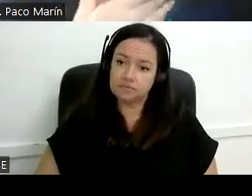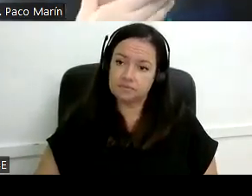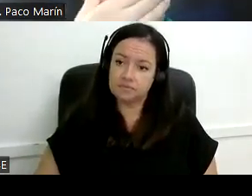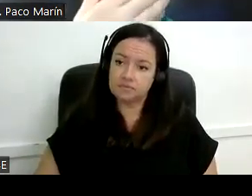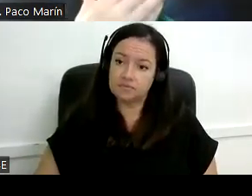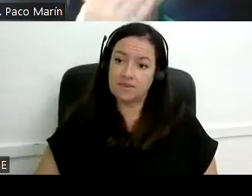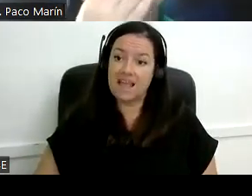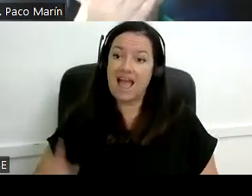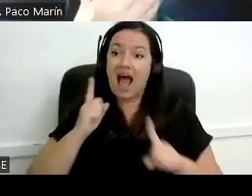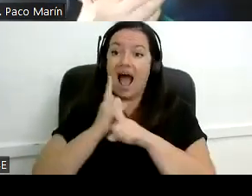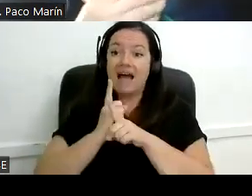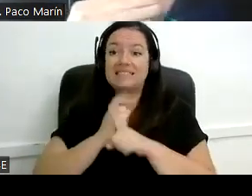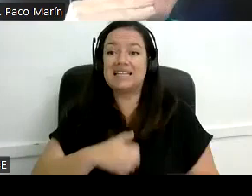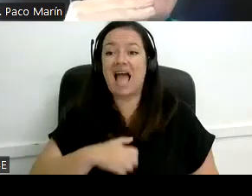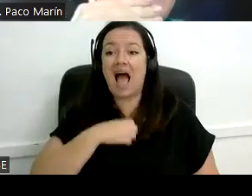Antiácido. Antiácido